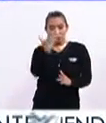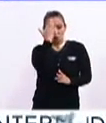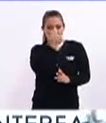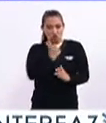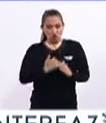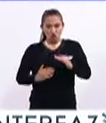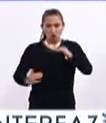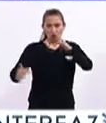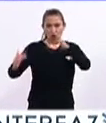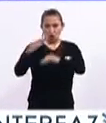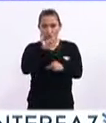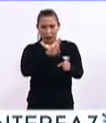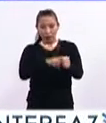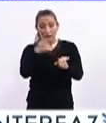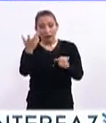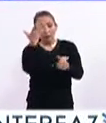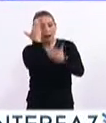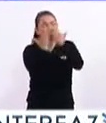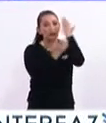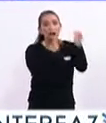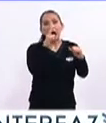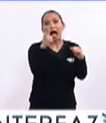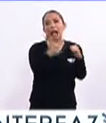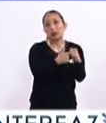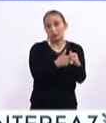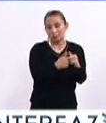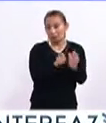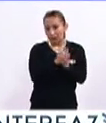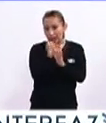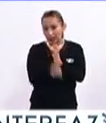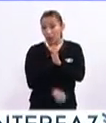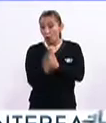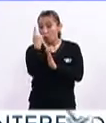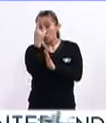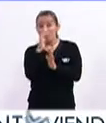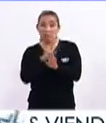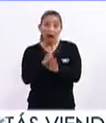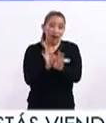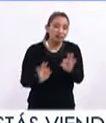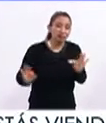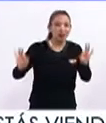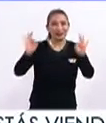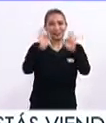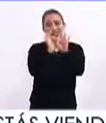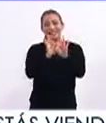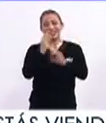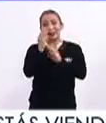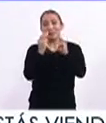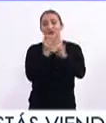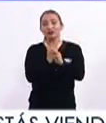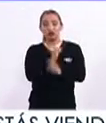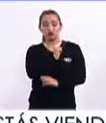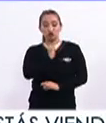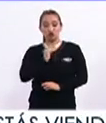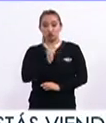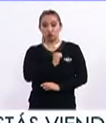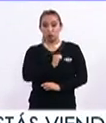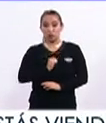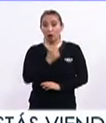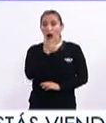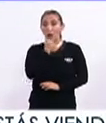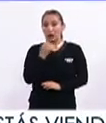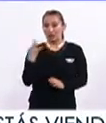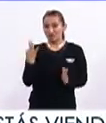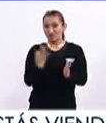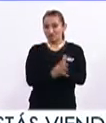habilidades sobrenaturales se formaron en alguna profesión. Comenzamos con uno de los superhéroes más conocidos en el mundo, Superman, el hombre